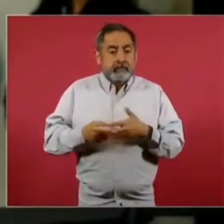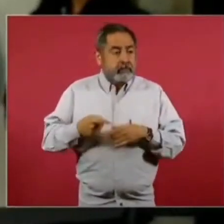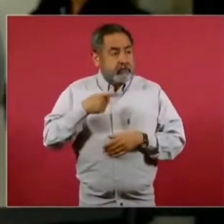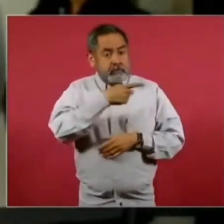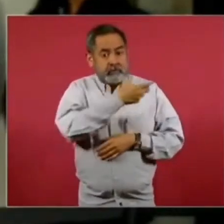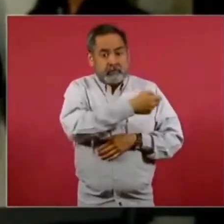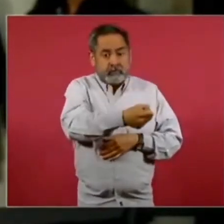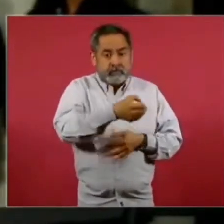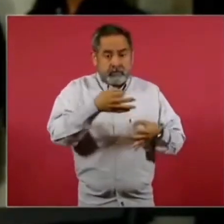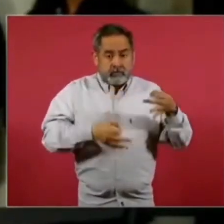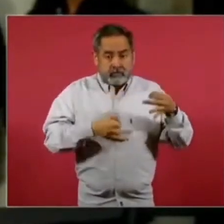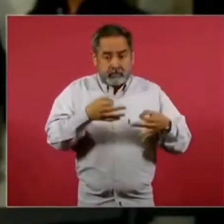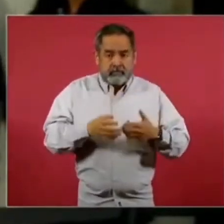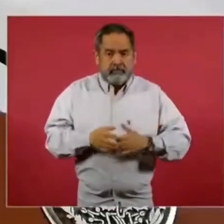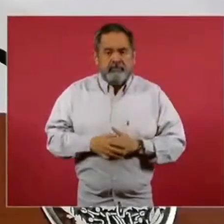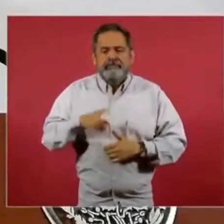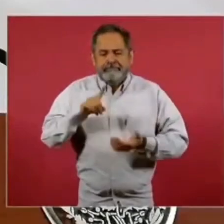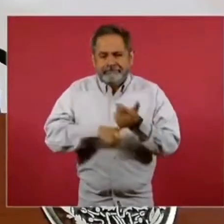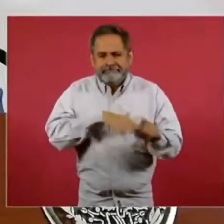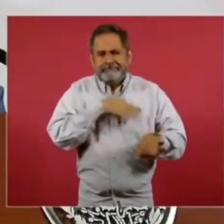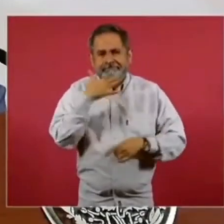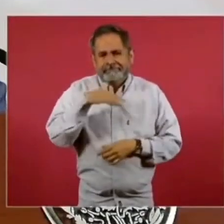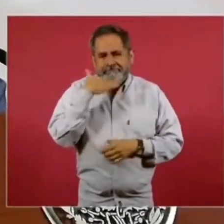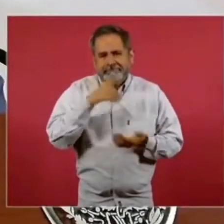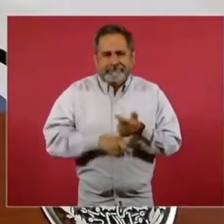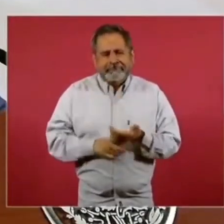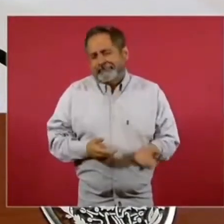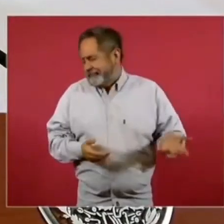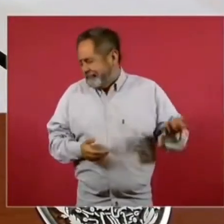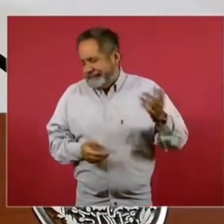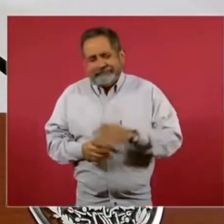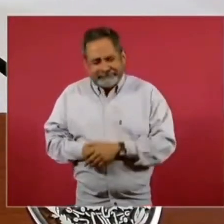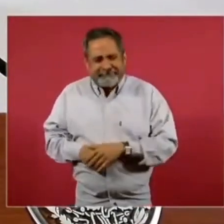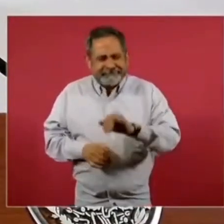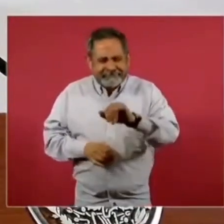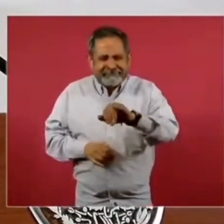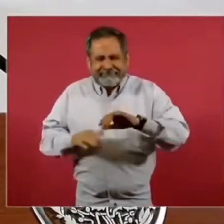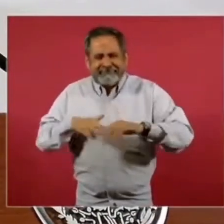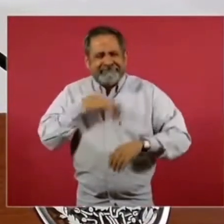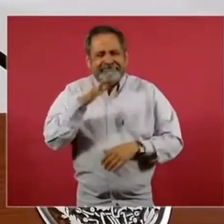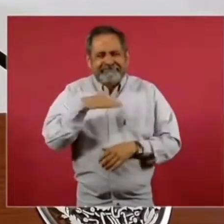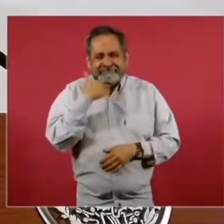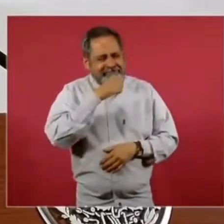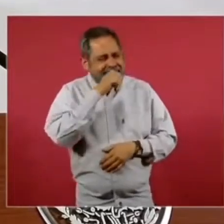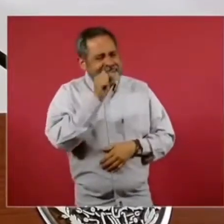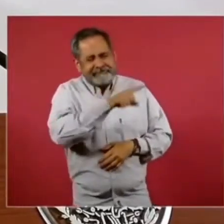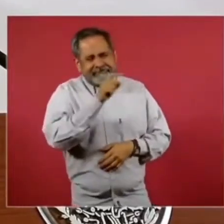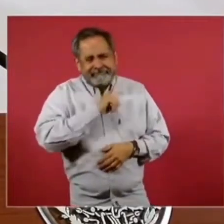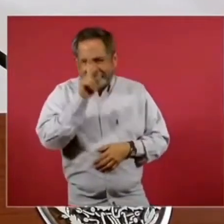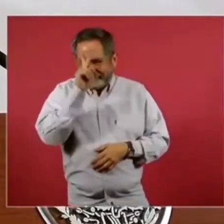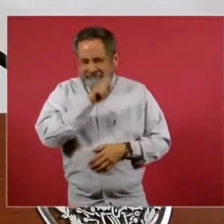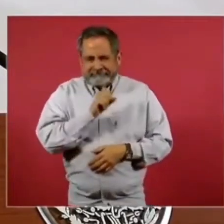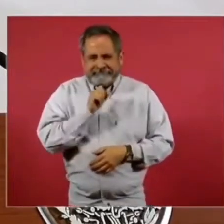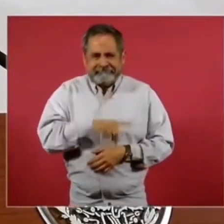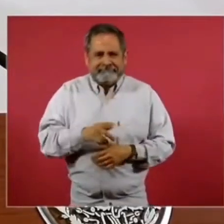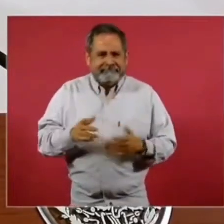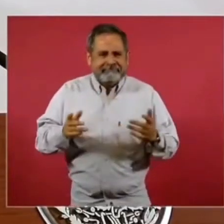Eh sí por corrupción corrupción porque suele pasar o sea